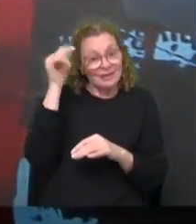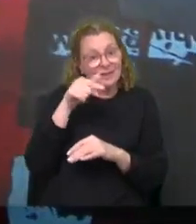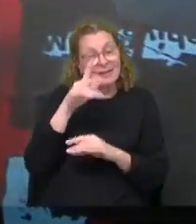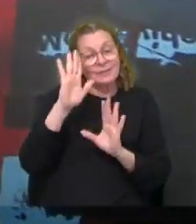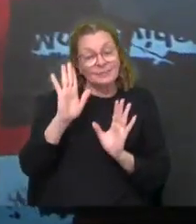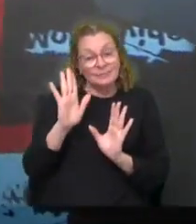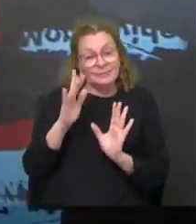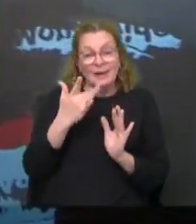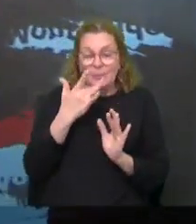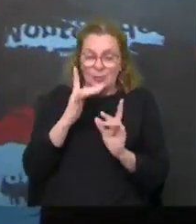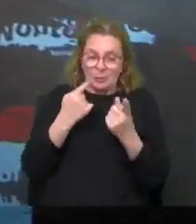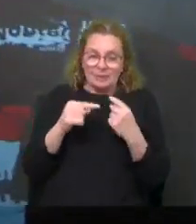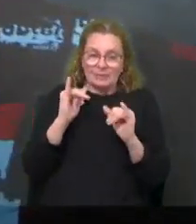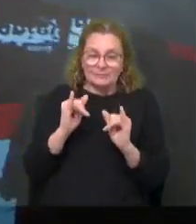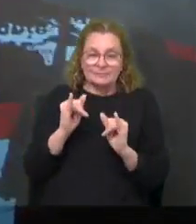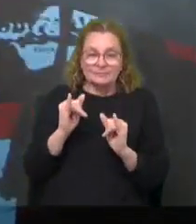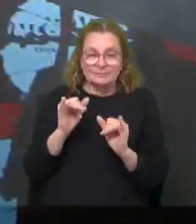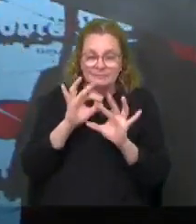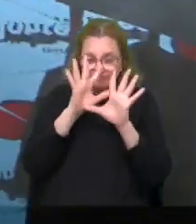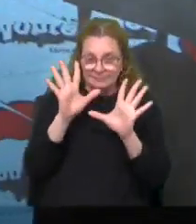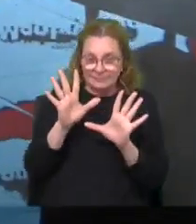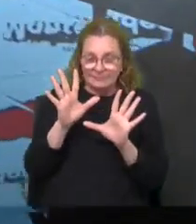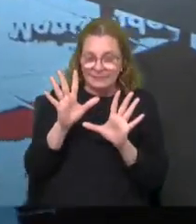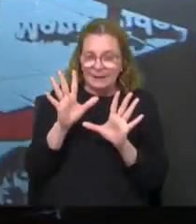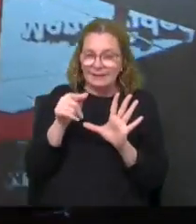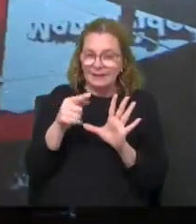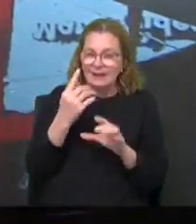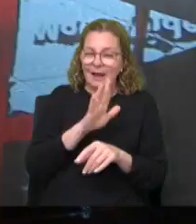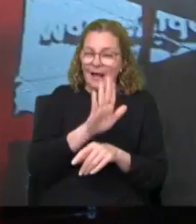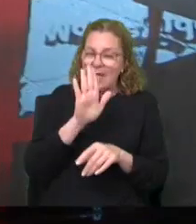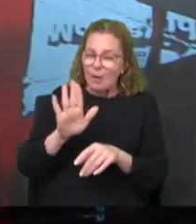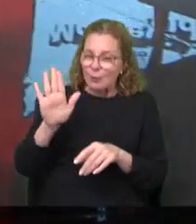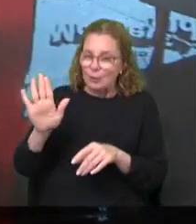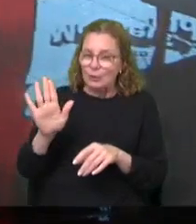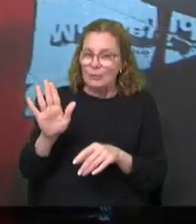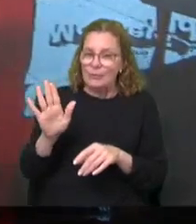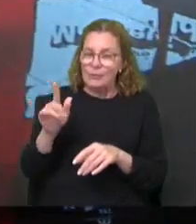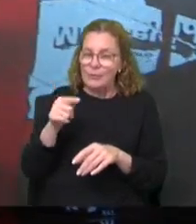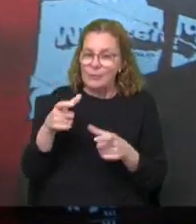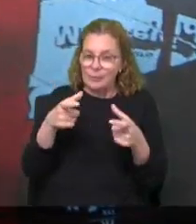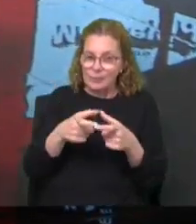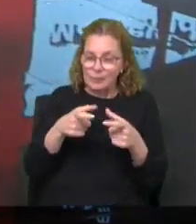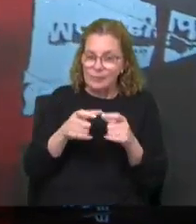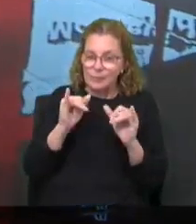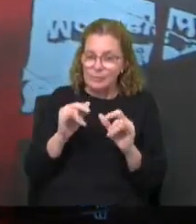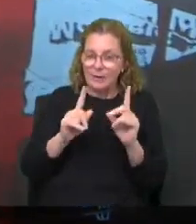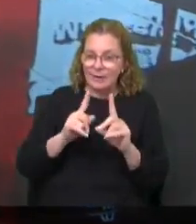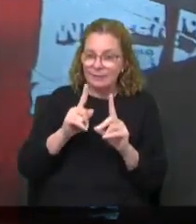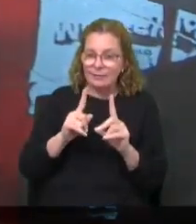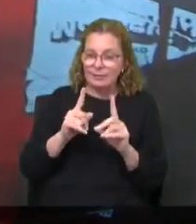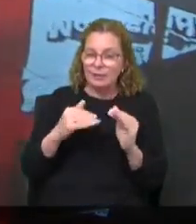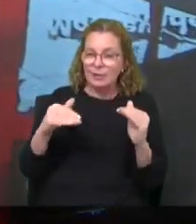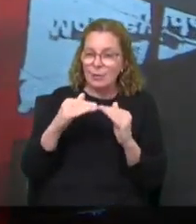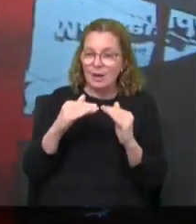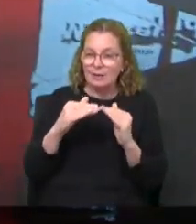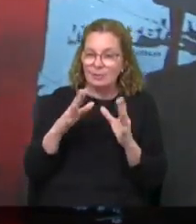No, divino, pero sí. Y claro que está la impronta de cada uno de ellos en el disco. Pero igual es algo, pero es algo que te